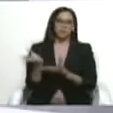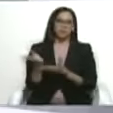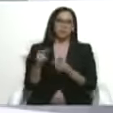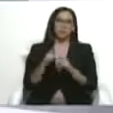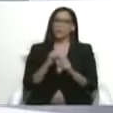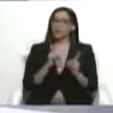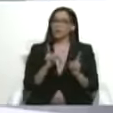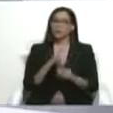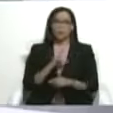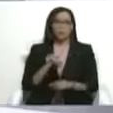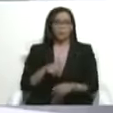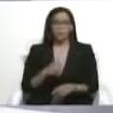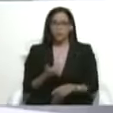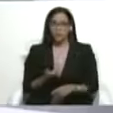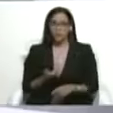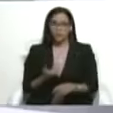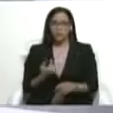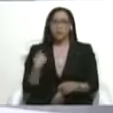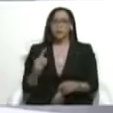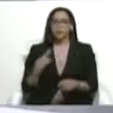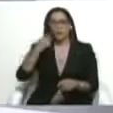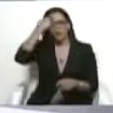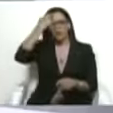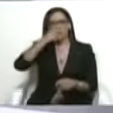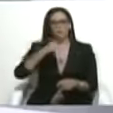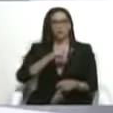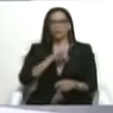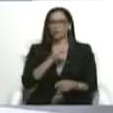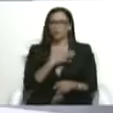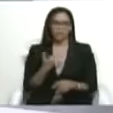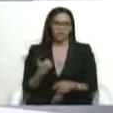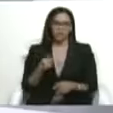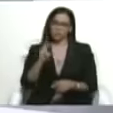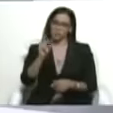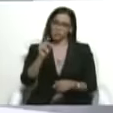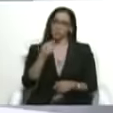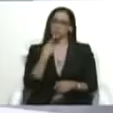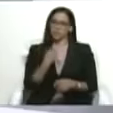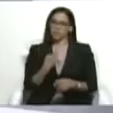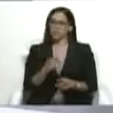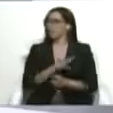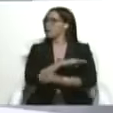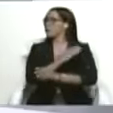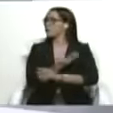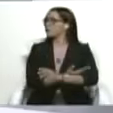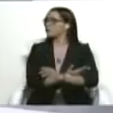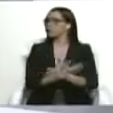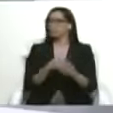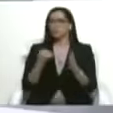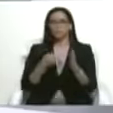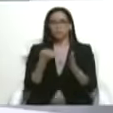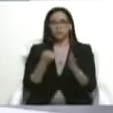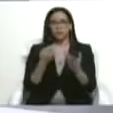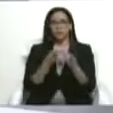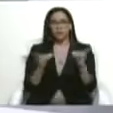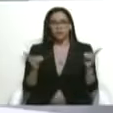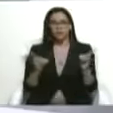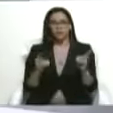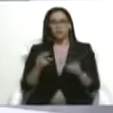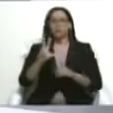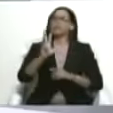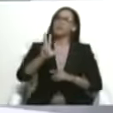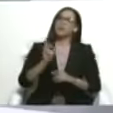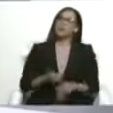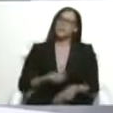no han podido. Primero porque el pueblo no lo desea. Segundo, por lo que te dije, la fortaleza de las instituciones democráticas. Y tercero, lo